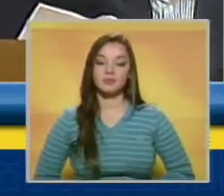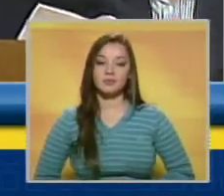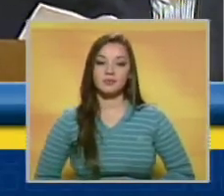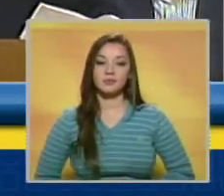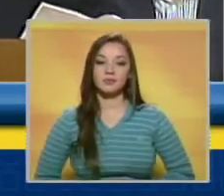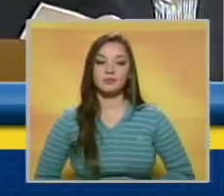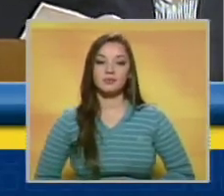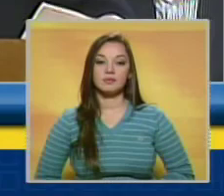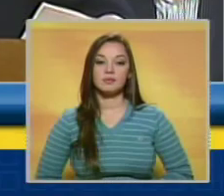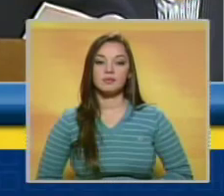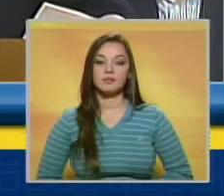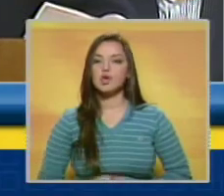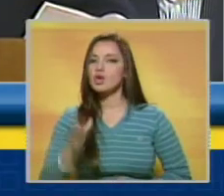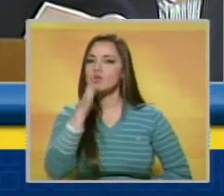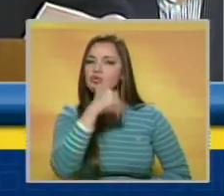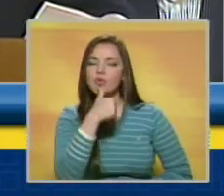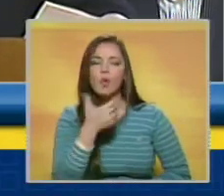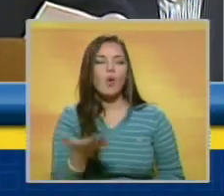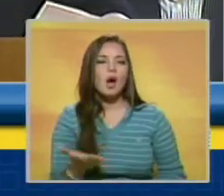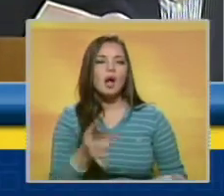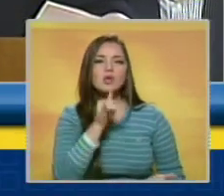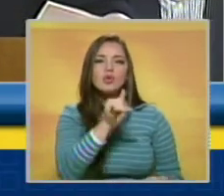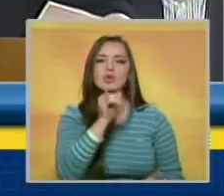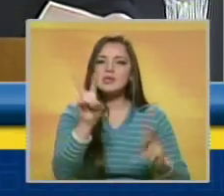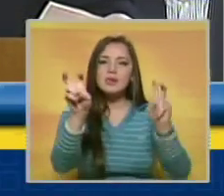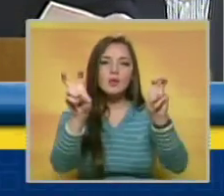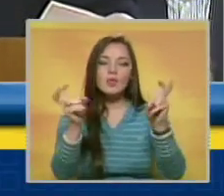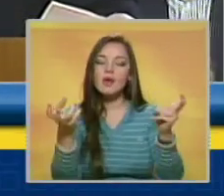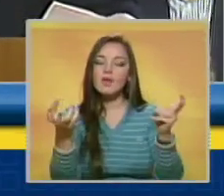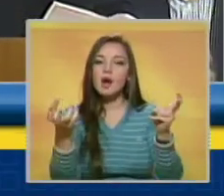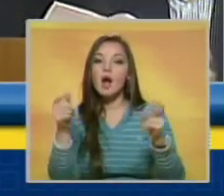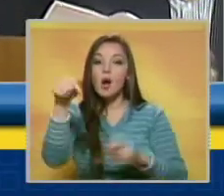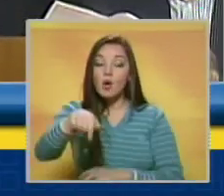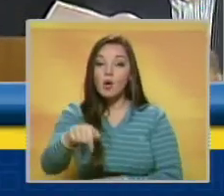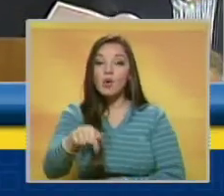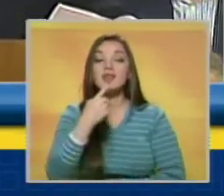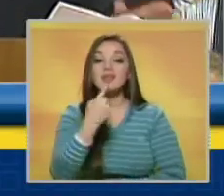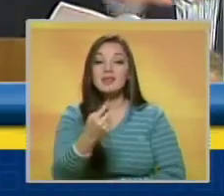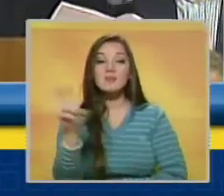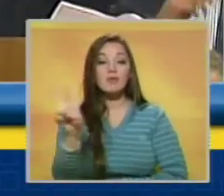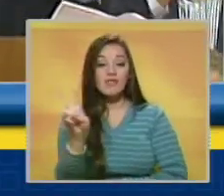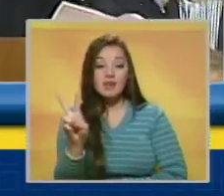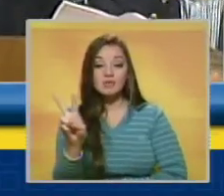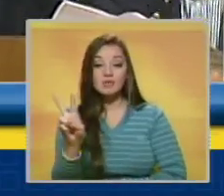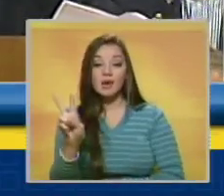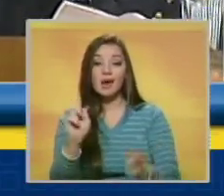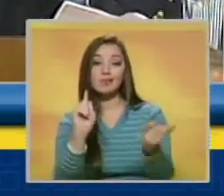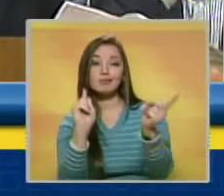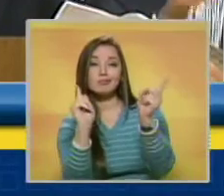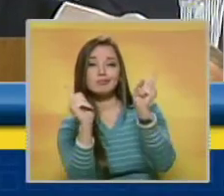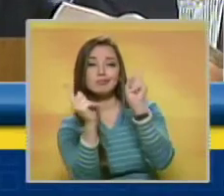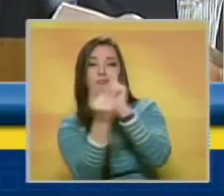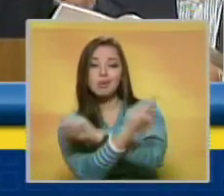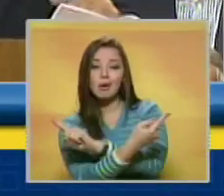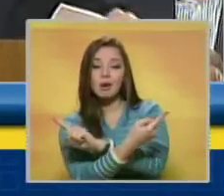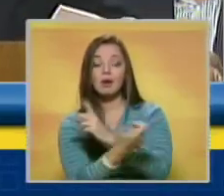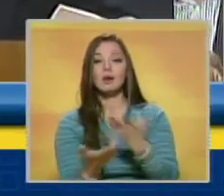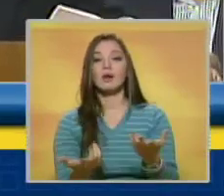que no es ninguna novedad cuando decimos que hoy Venezuela está convertida en una olla de